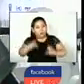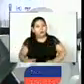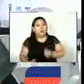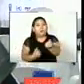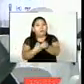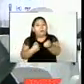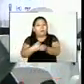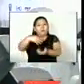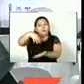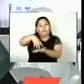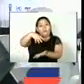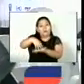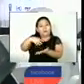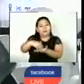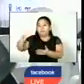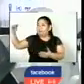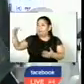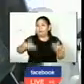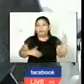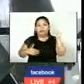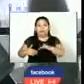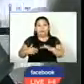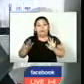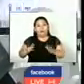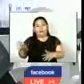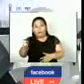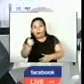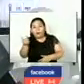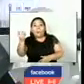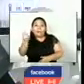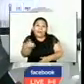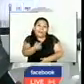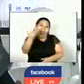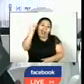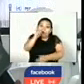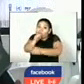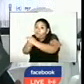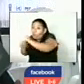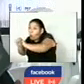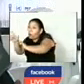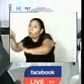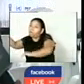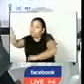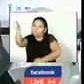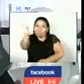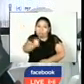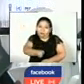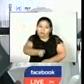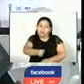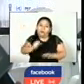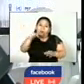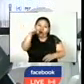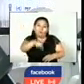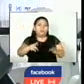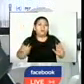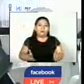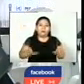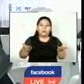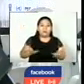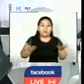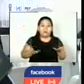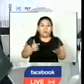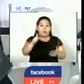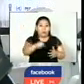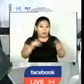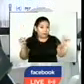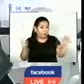población migrante y con especialmente a la población migrante retornada. El día de hoy nos hemos encontrado justamente en